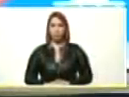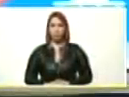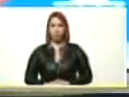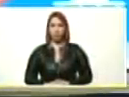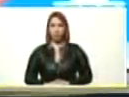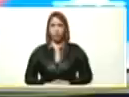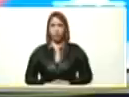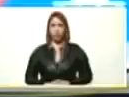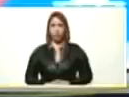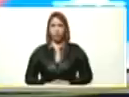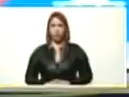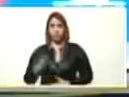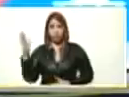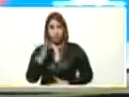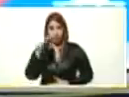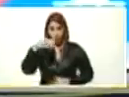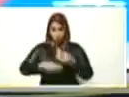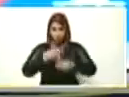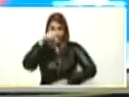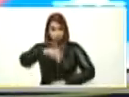eso es lo que vengo a hacer yo hoy aquí,